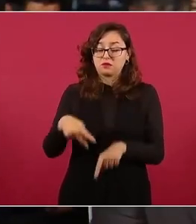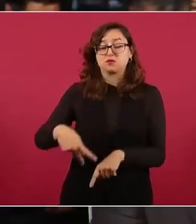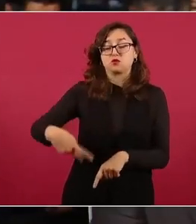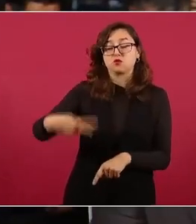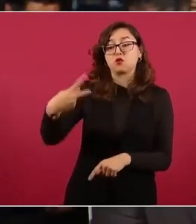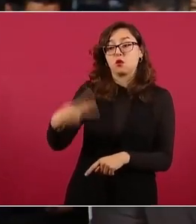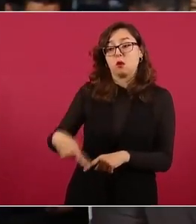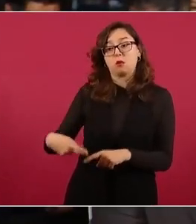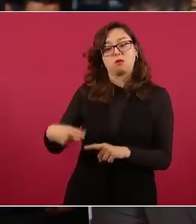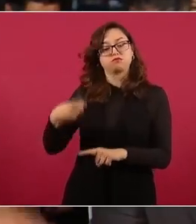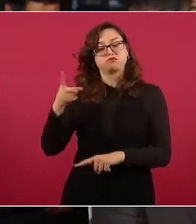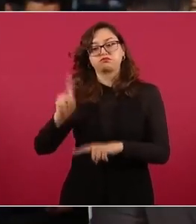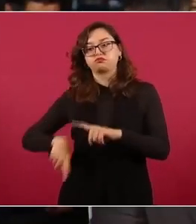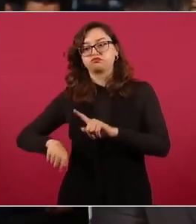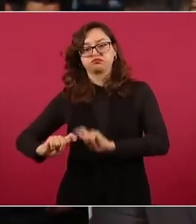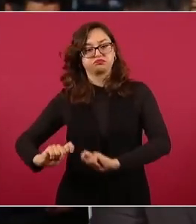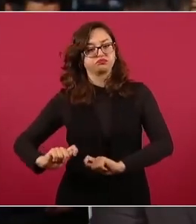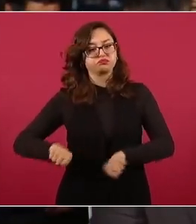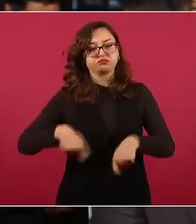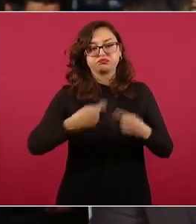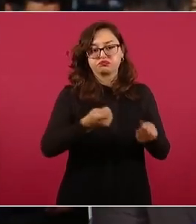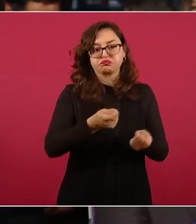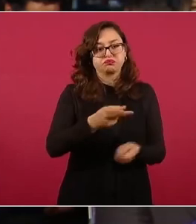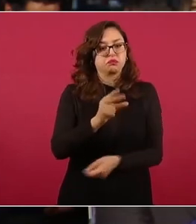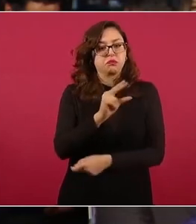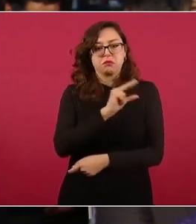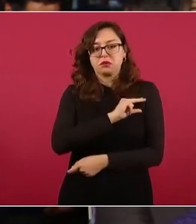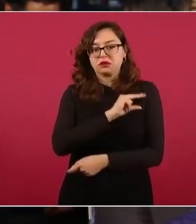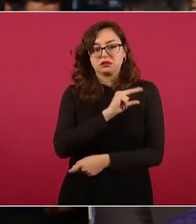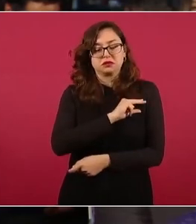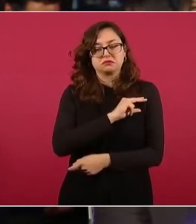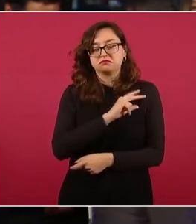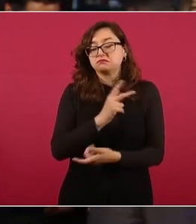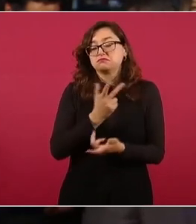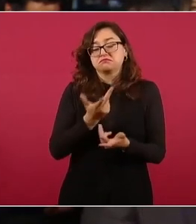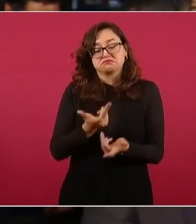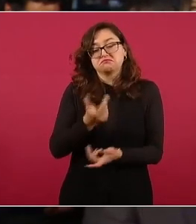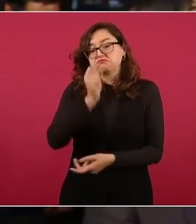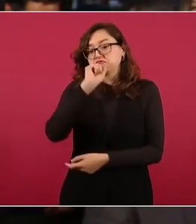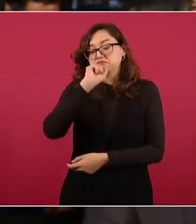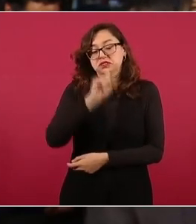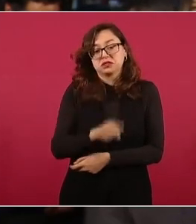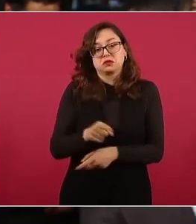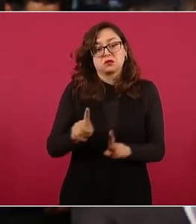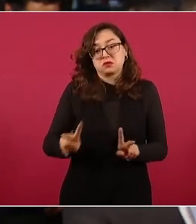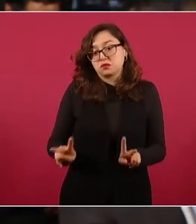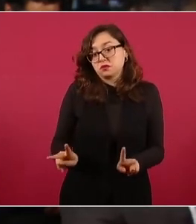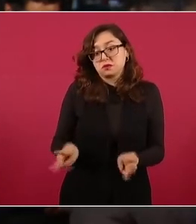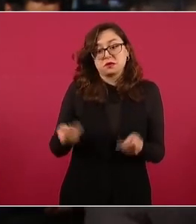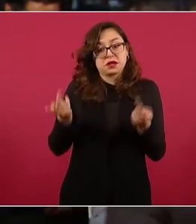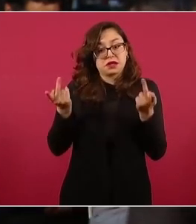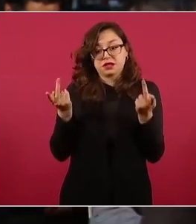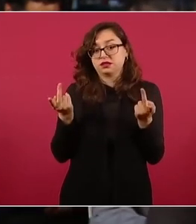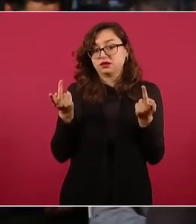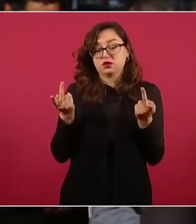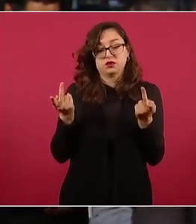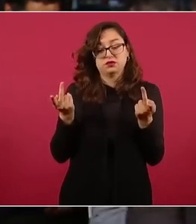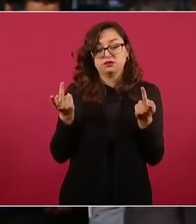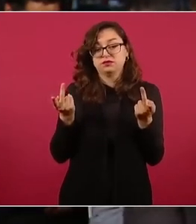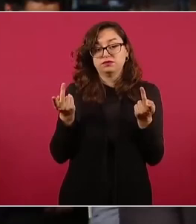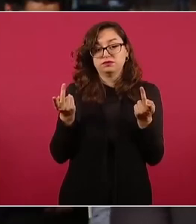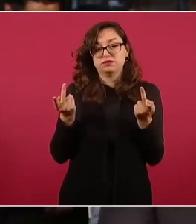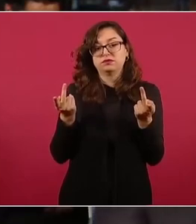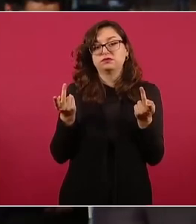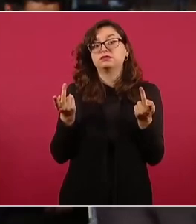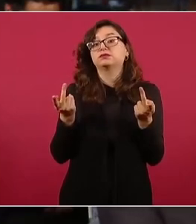y las vendieron, las plantas de fertilizantes. Entonces había